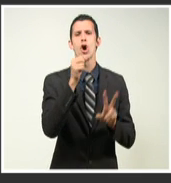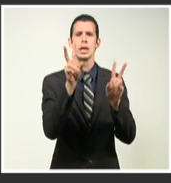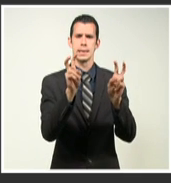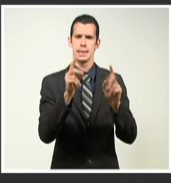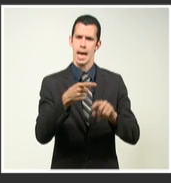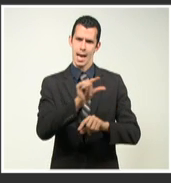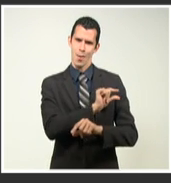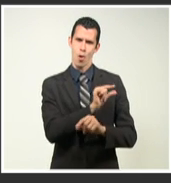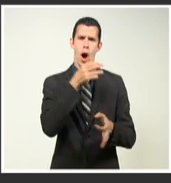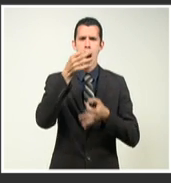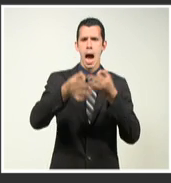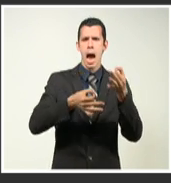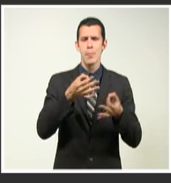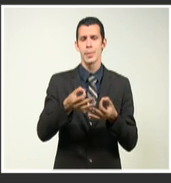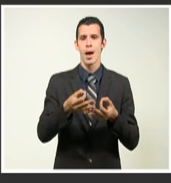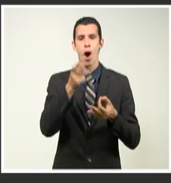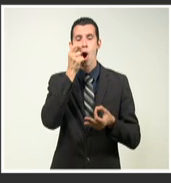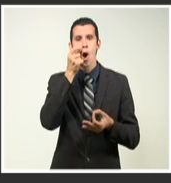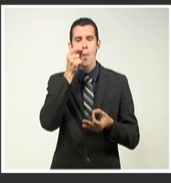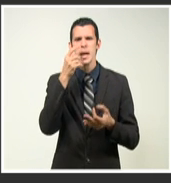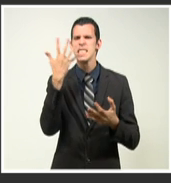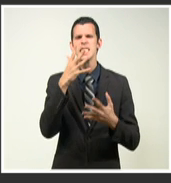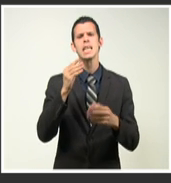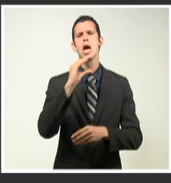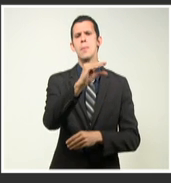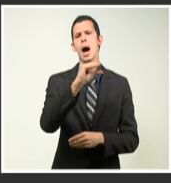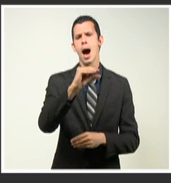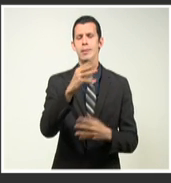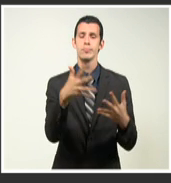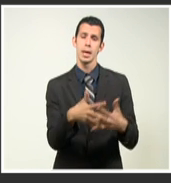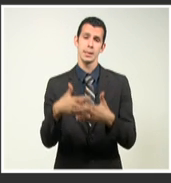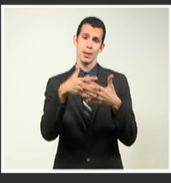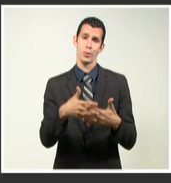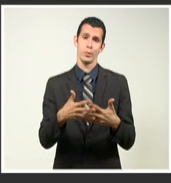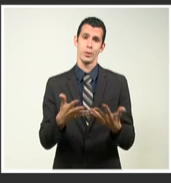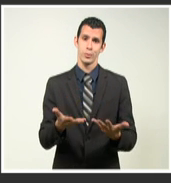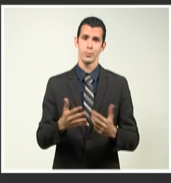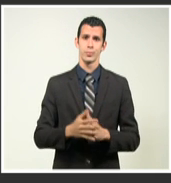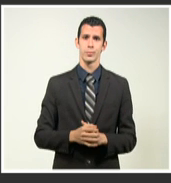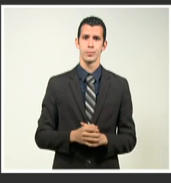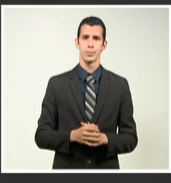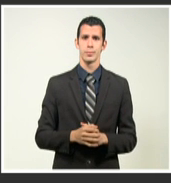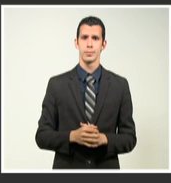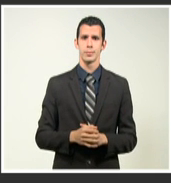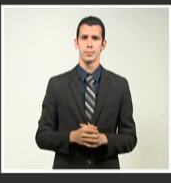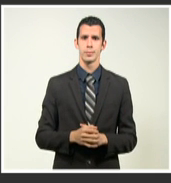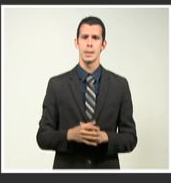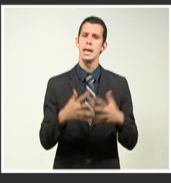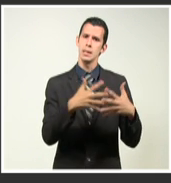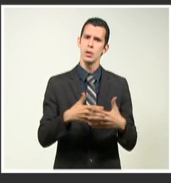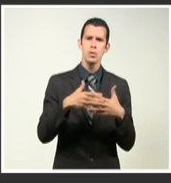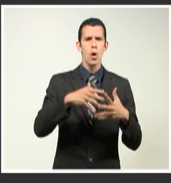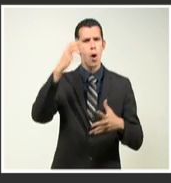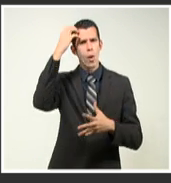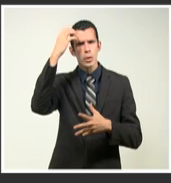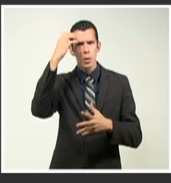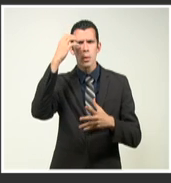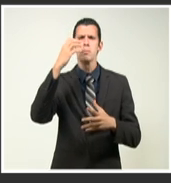lo convierte en un asalariado, indirecto o directo, pero asalariado, sí, del gobierno de los Estados Unidos.